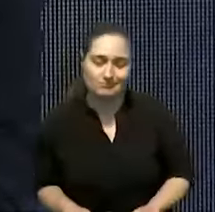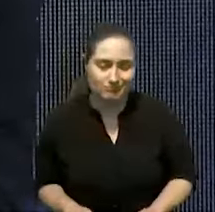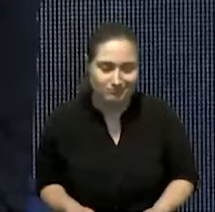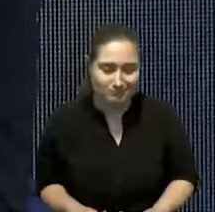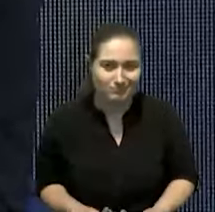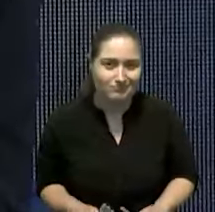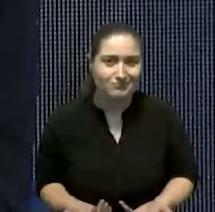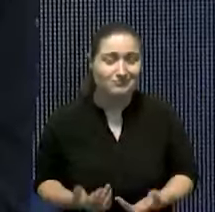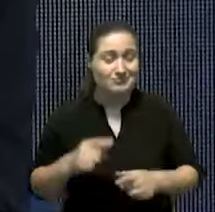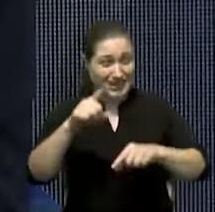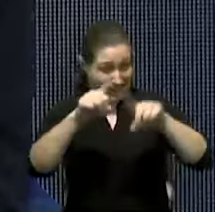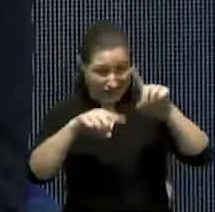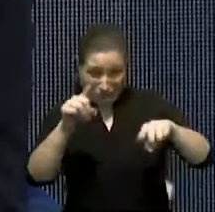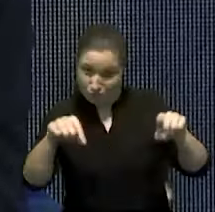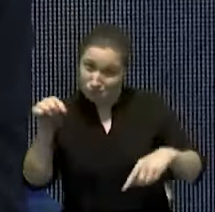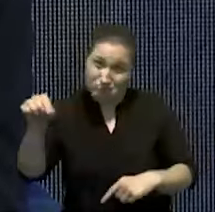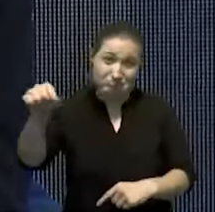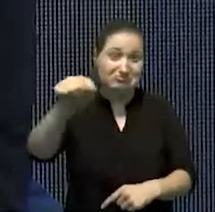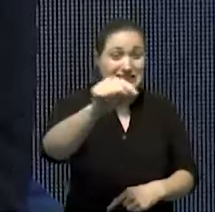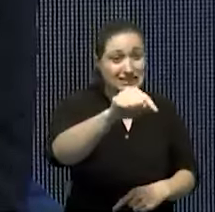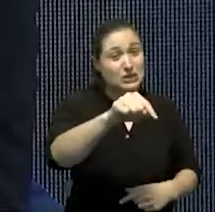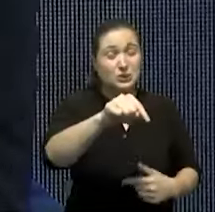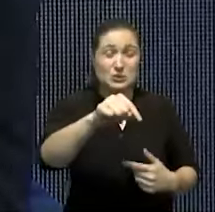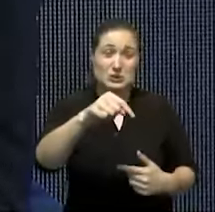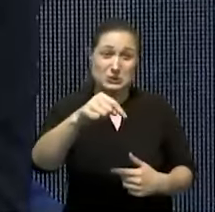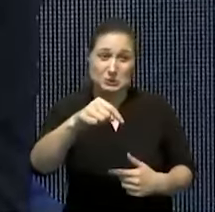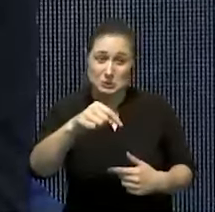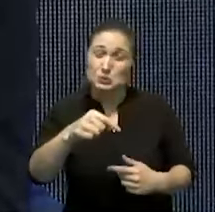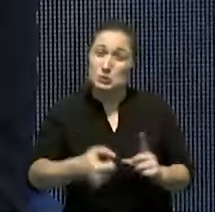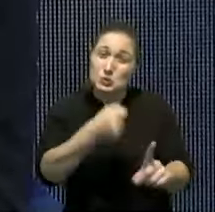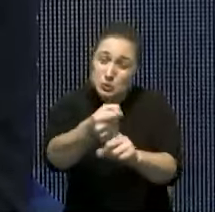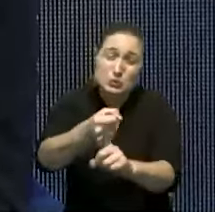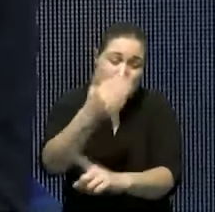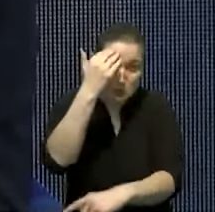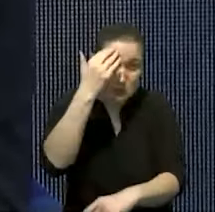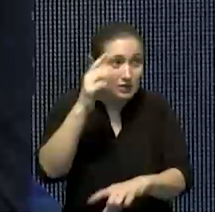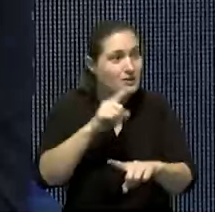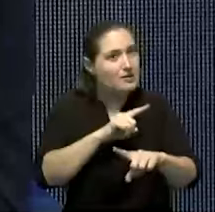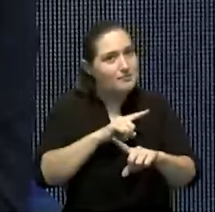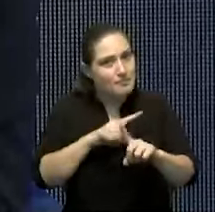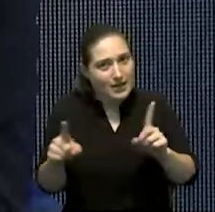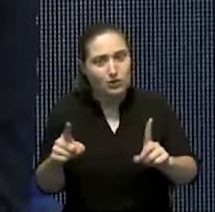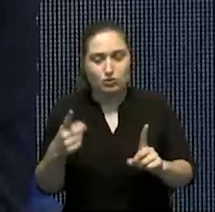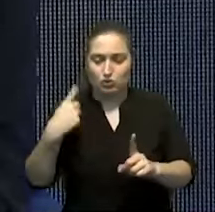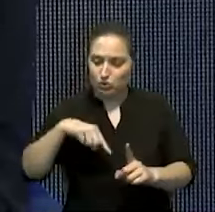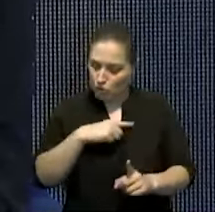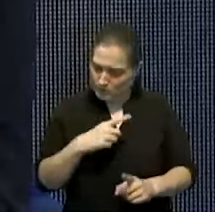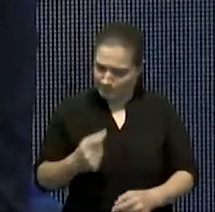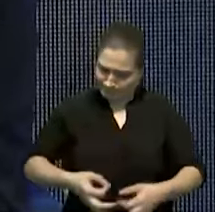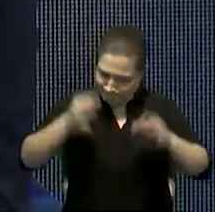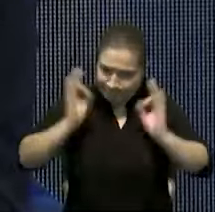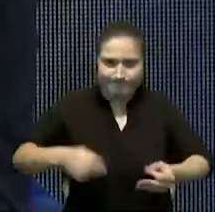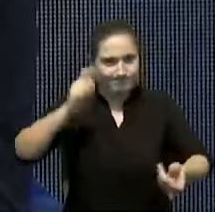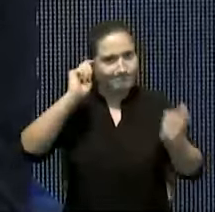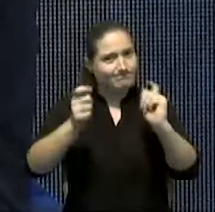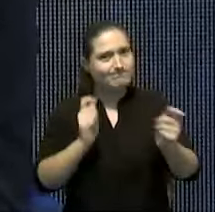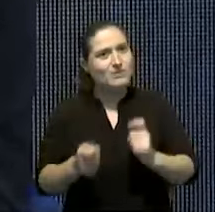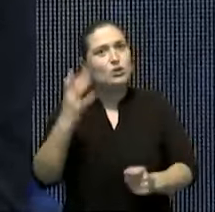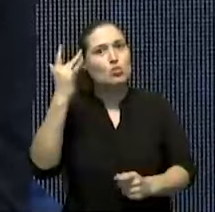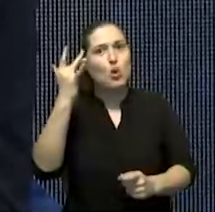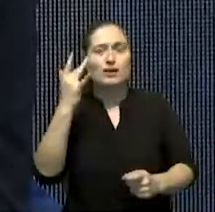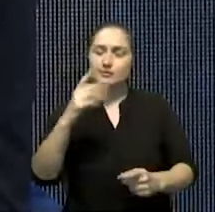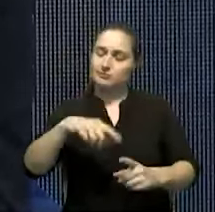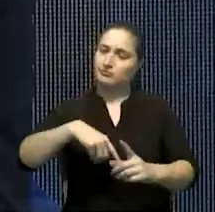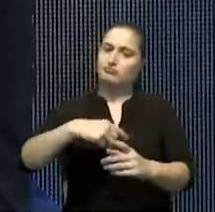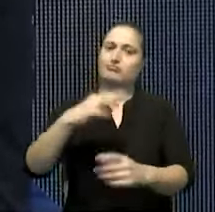También tienen es fuerte pero lo estamos haciendo es para bien del país y es un acto de responsabilidad que estamos